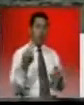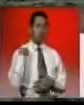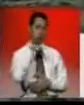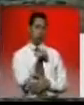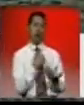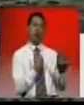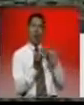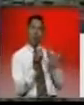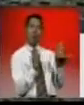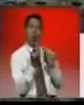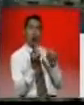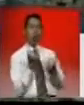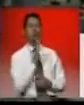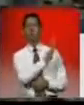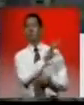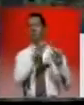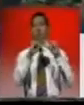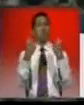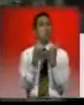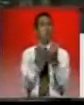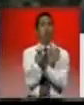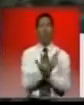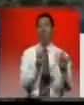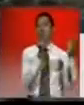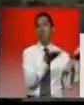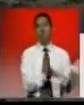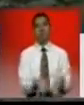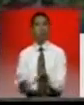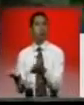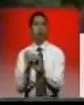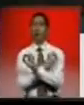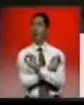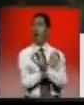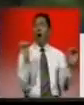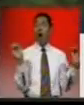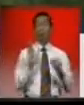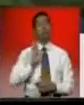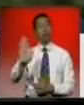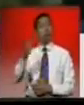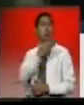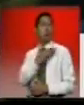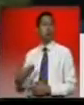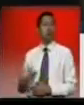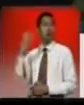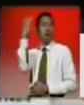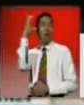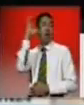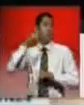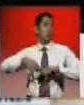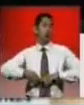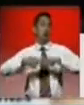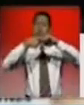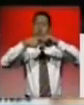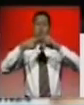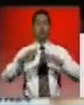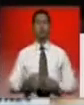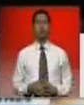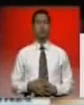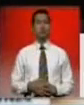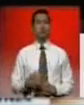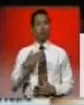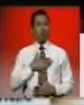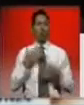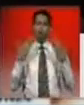Manuel Santos. El grupo subversivo no liberó a Sánchez y eso obligó al presidente colombiano a suspender el encuentro. He dado instrucciones al